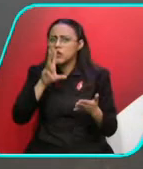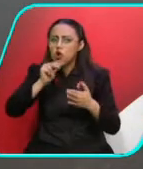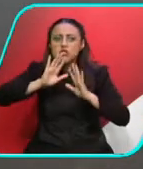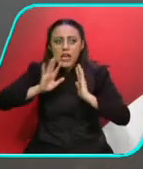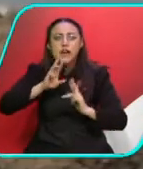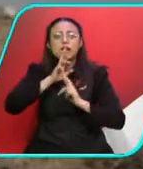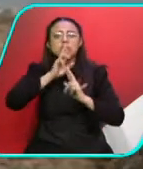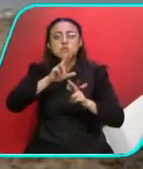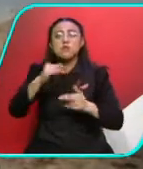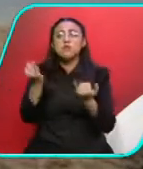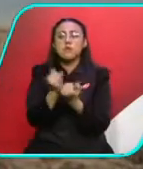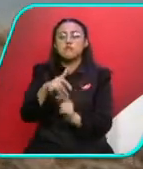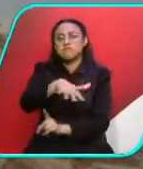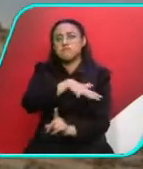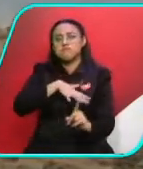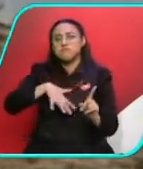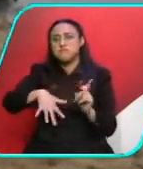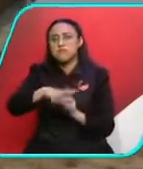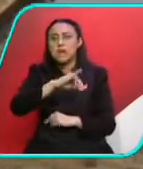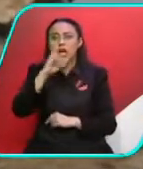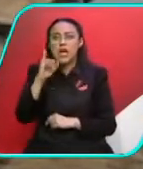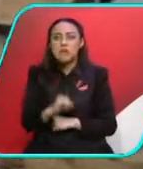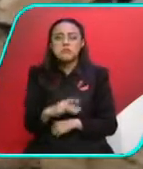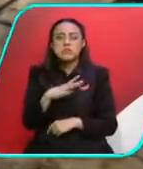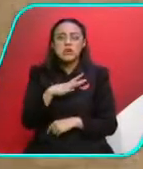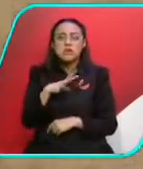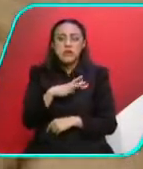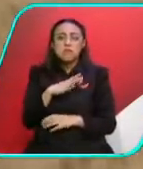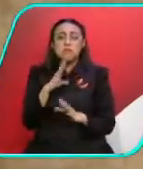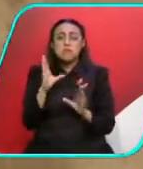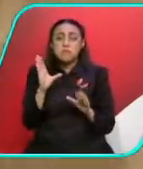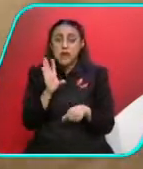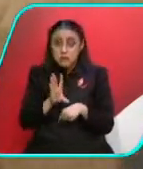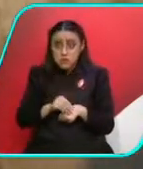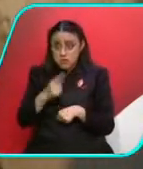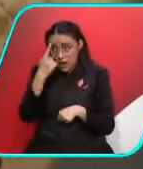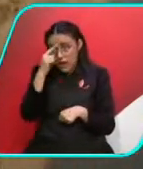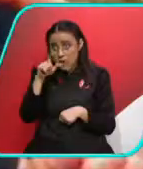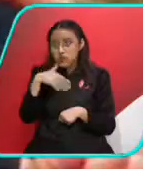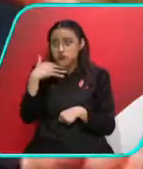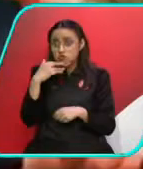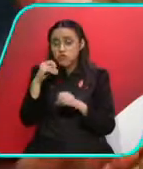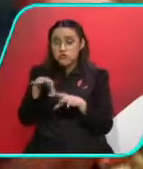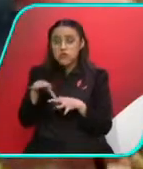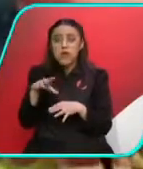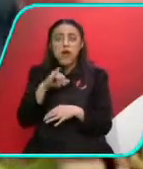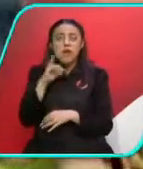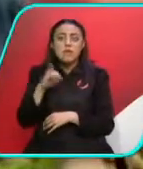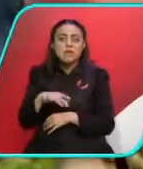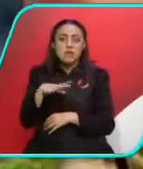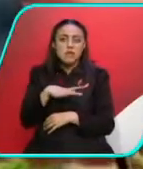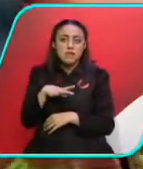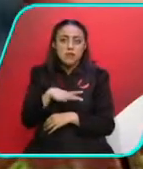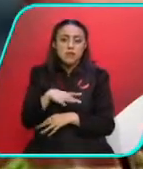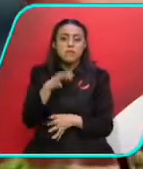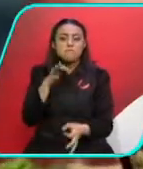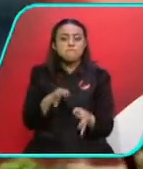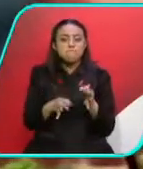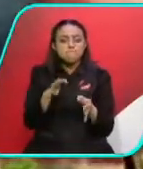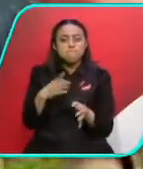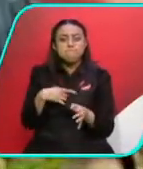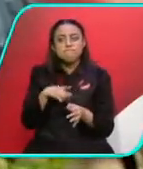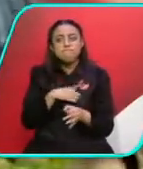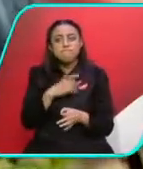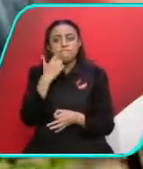Ecología Municipal admite que nunca han contado con los permisos de descargas de aguas negras. O sea, ya es la parte jurídica la que